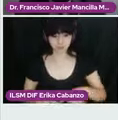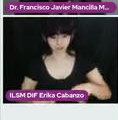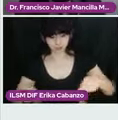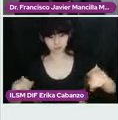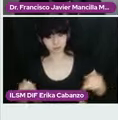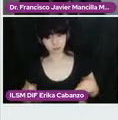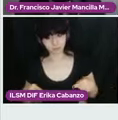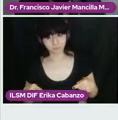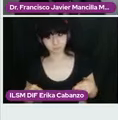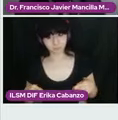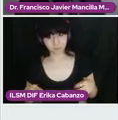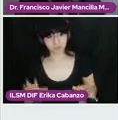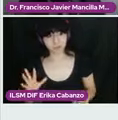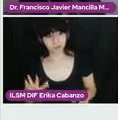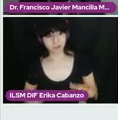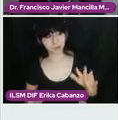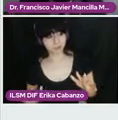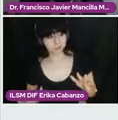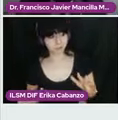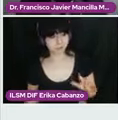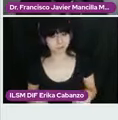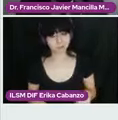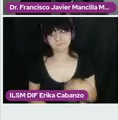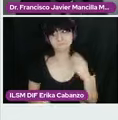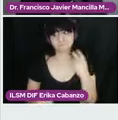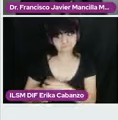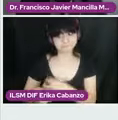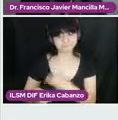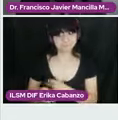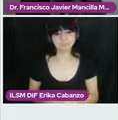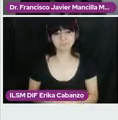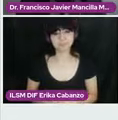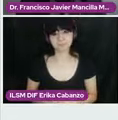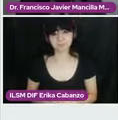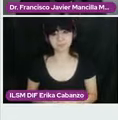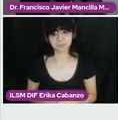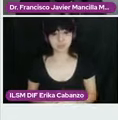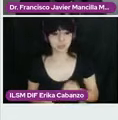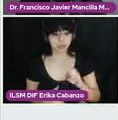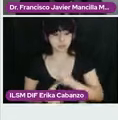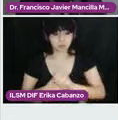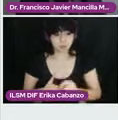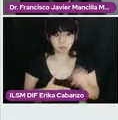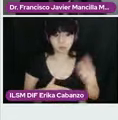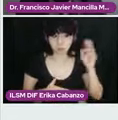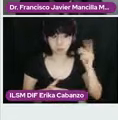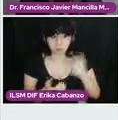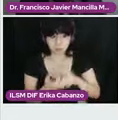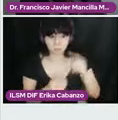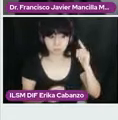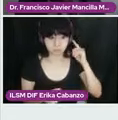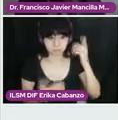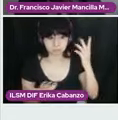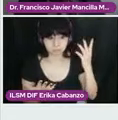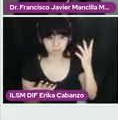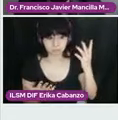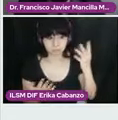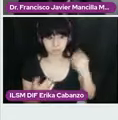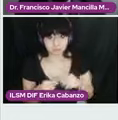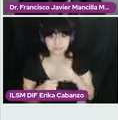una personalidad muy obsesiva. Entonces, que les aparezca un zumbido los preocupa. ¿Y cómo no los va a preocupar si ellos viven del oído,